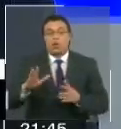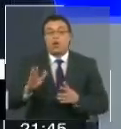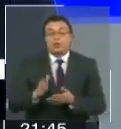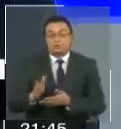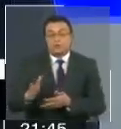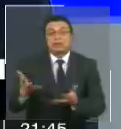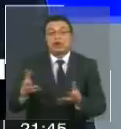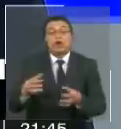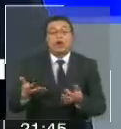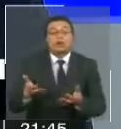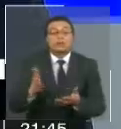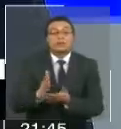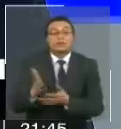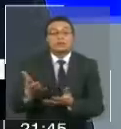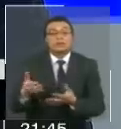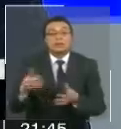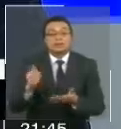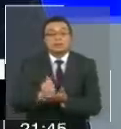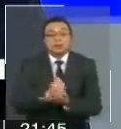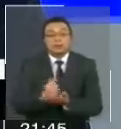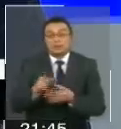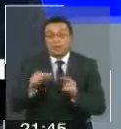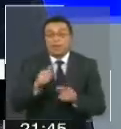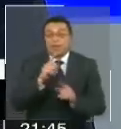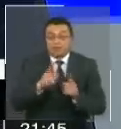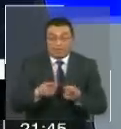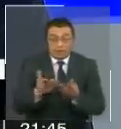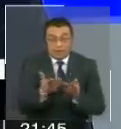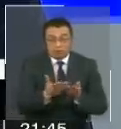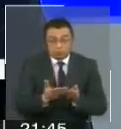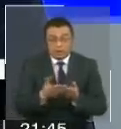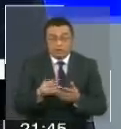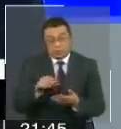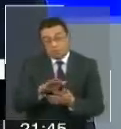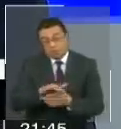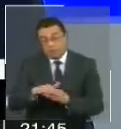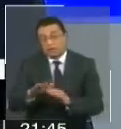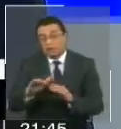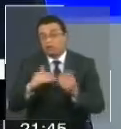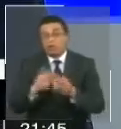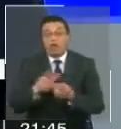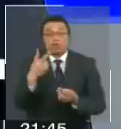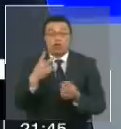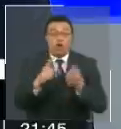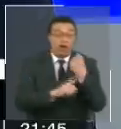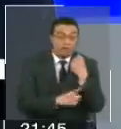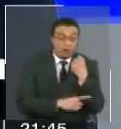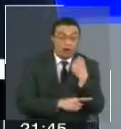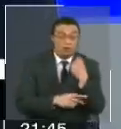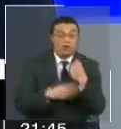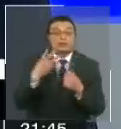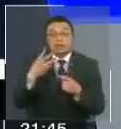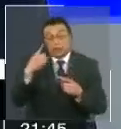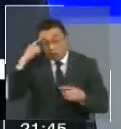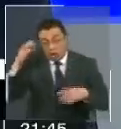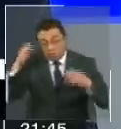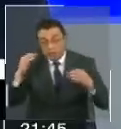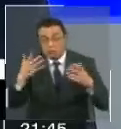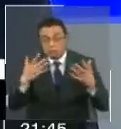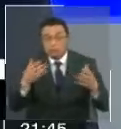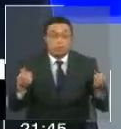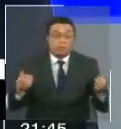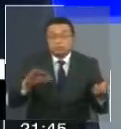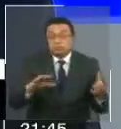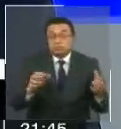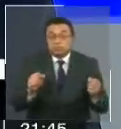¿En calidad de? Habría que estudiarlo, habría que ver los antecedentes. Ya le he dicho que donde hay dos abogados hay tres opiniones y podría ser autor, cómplice o